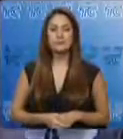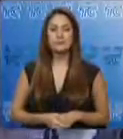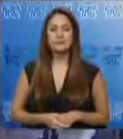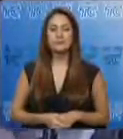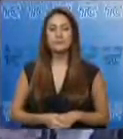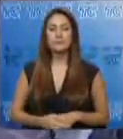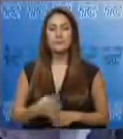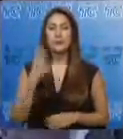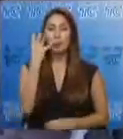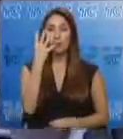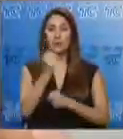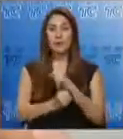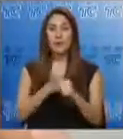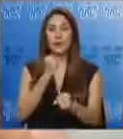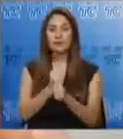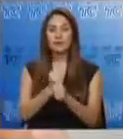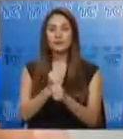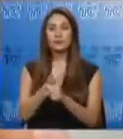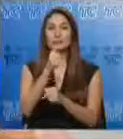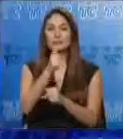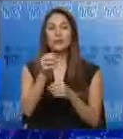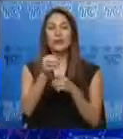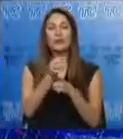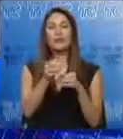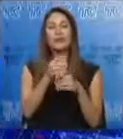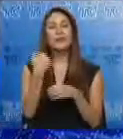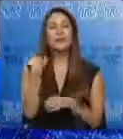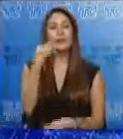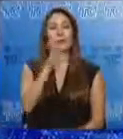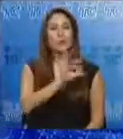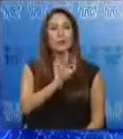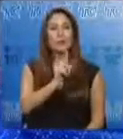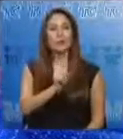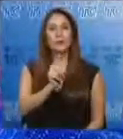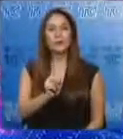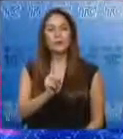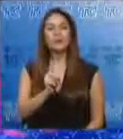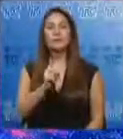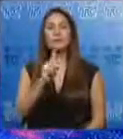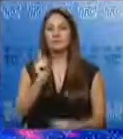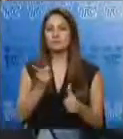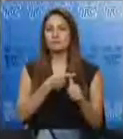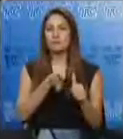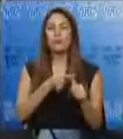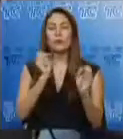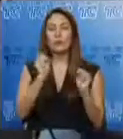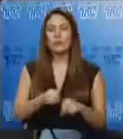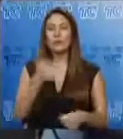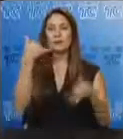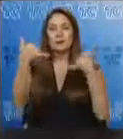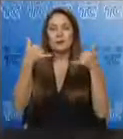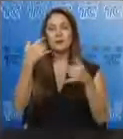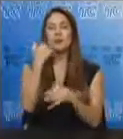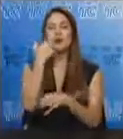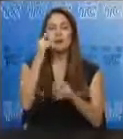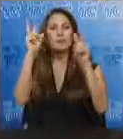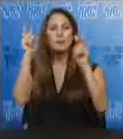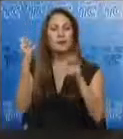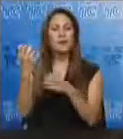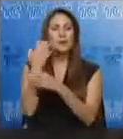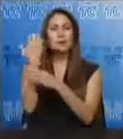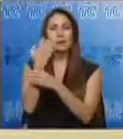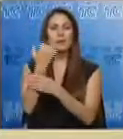Tras 4 años de creación, la línea de emergencias 911 es la única disponible para atender a la colectividad en